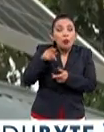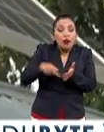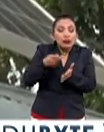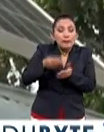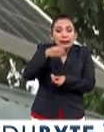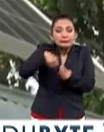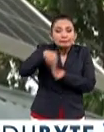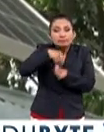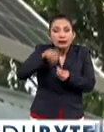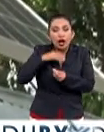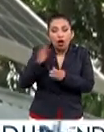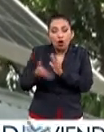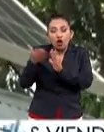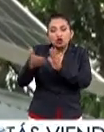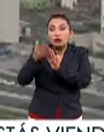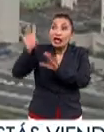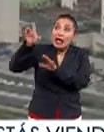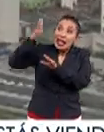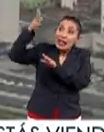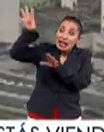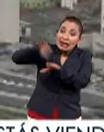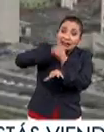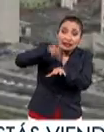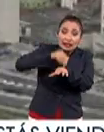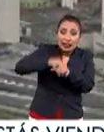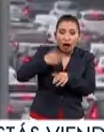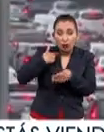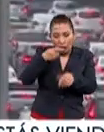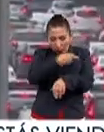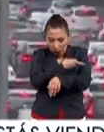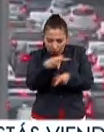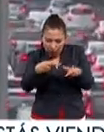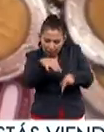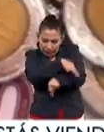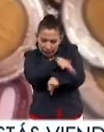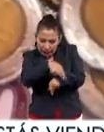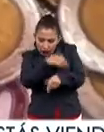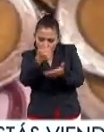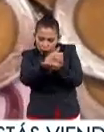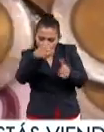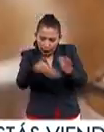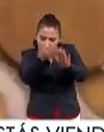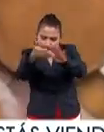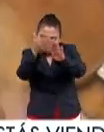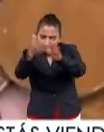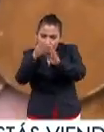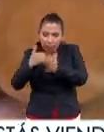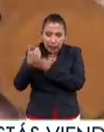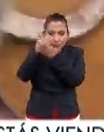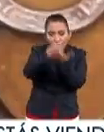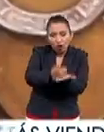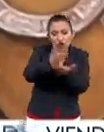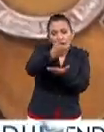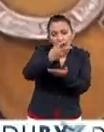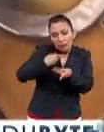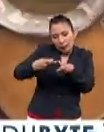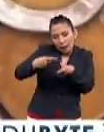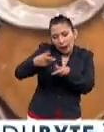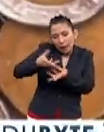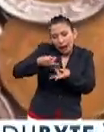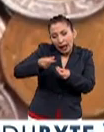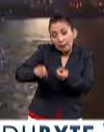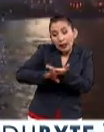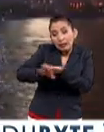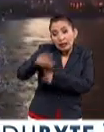la construcción sensible al uso de la energía, el crecimiento planificado de las ciudades, la creación de herramientas financieras y de planificación